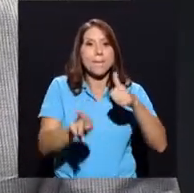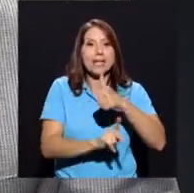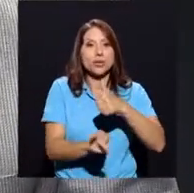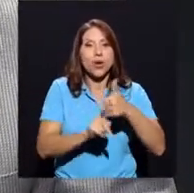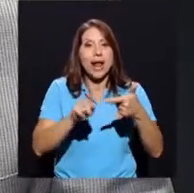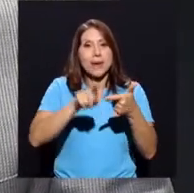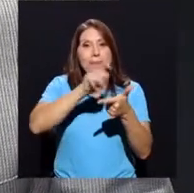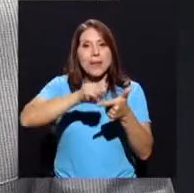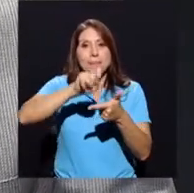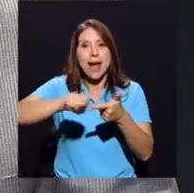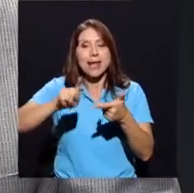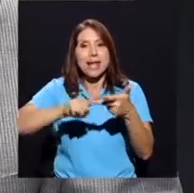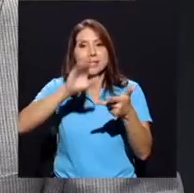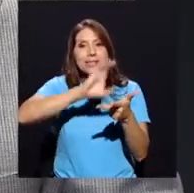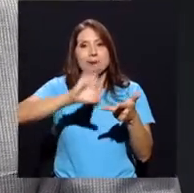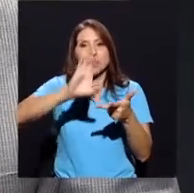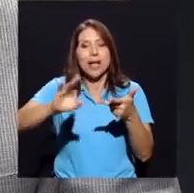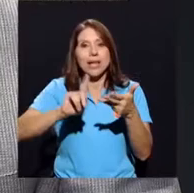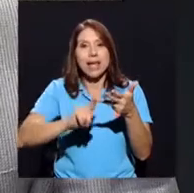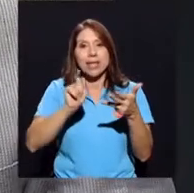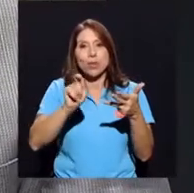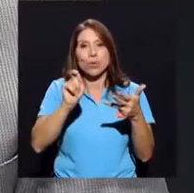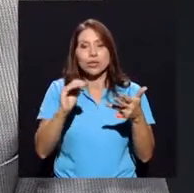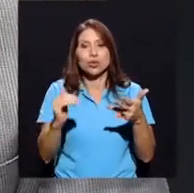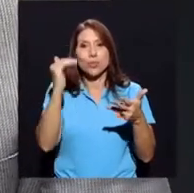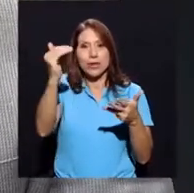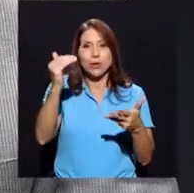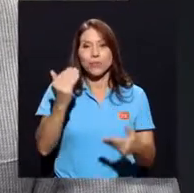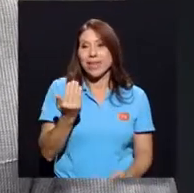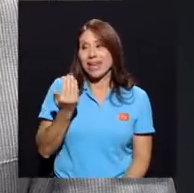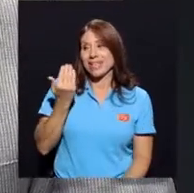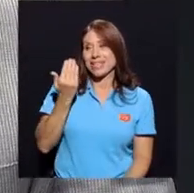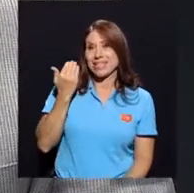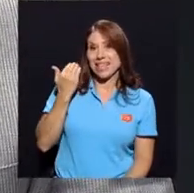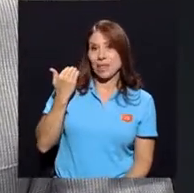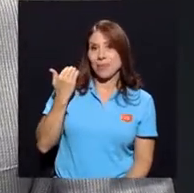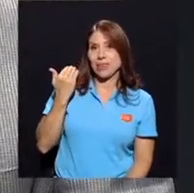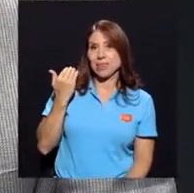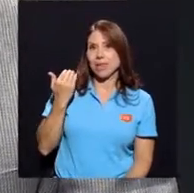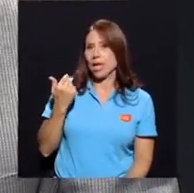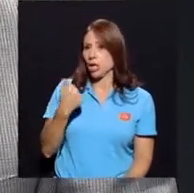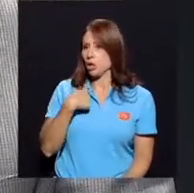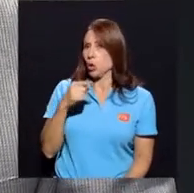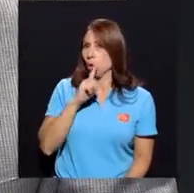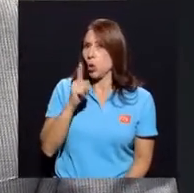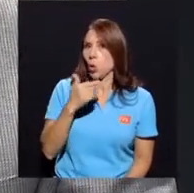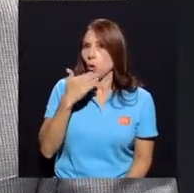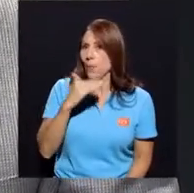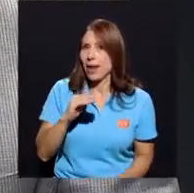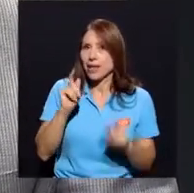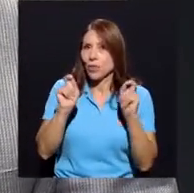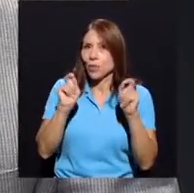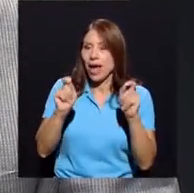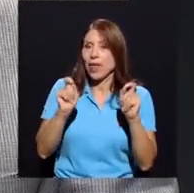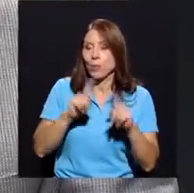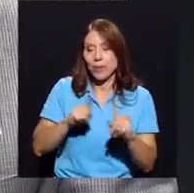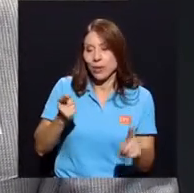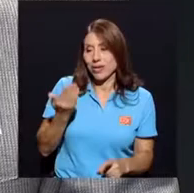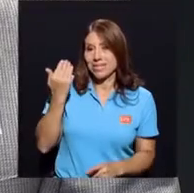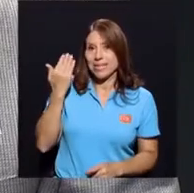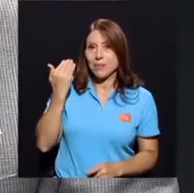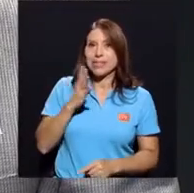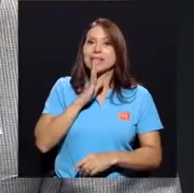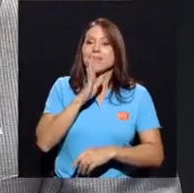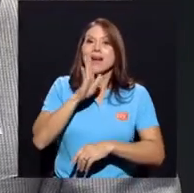y educación superior recientemente y no quiero ser un invitado mal mal mal educado se hacía referencia a que una de las recomendaciones